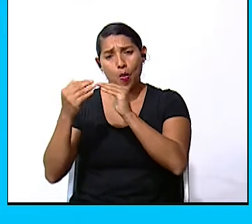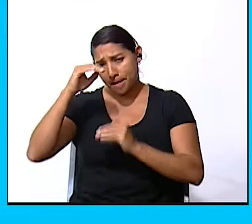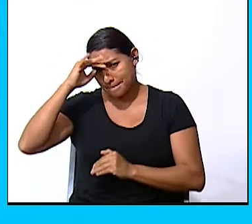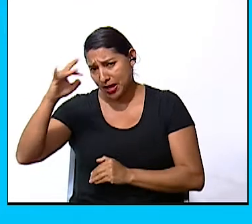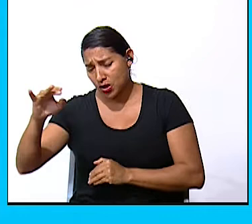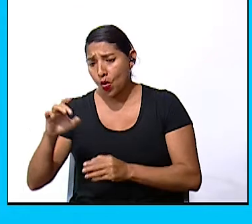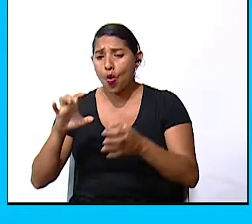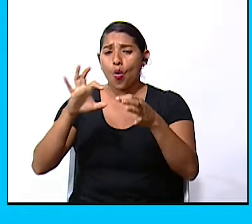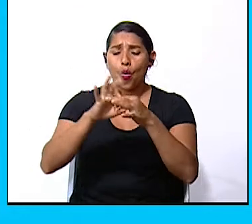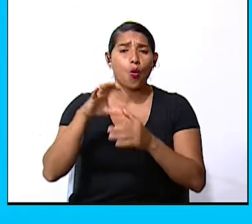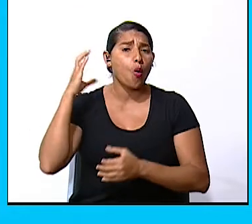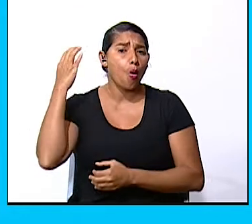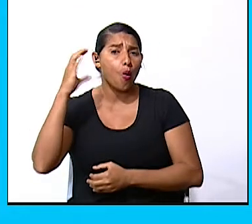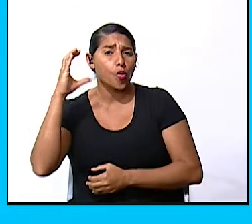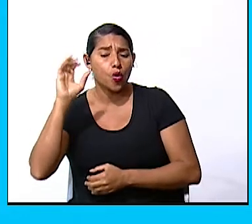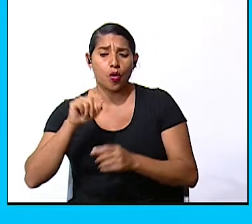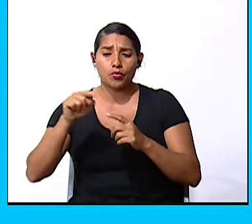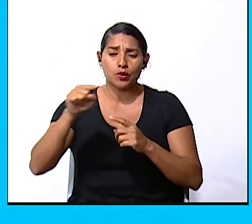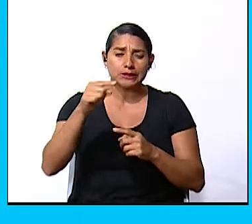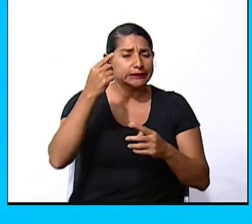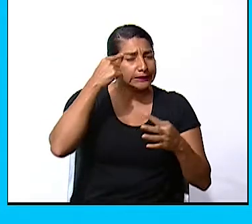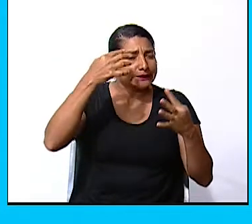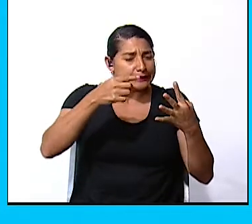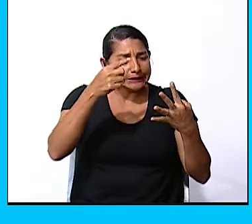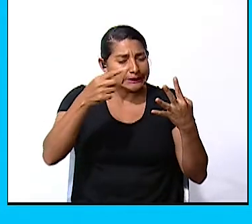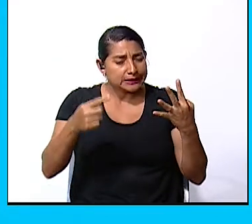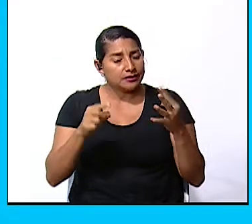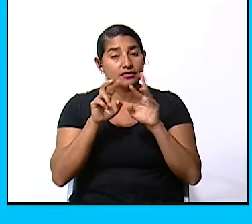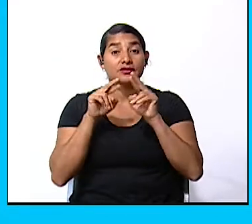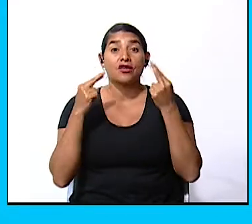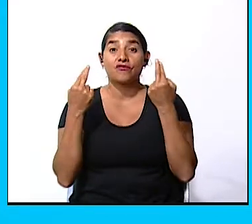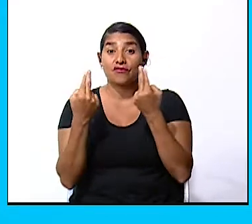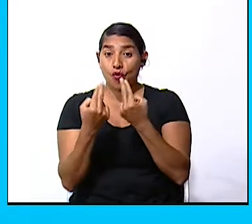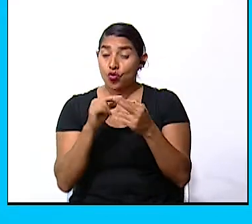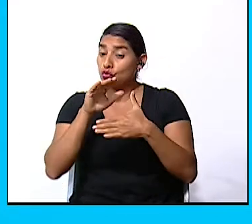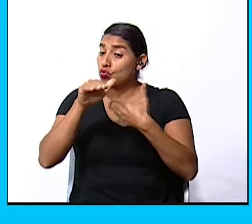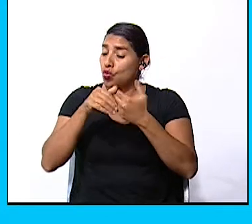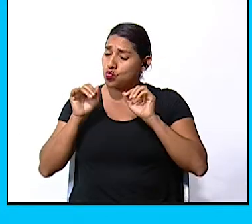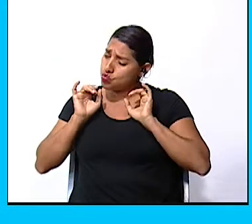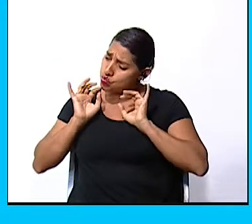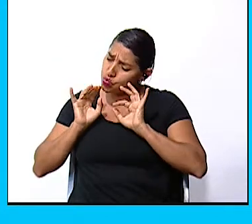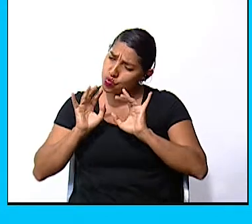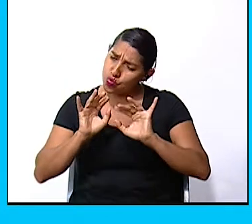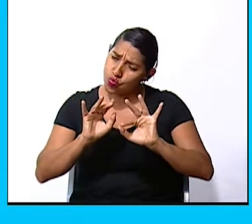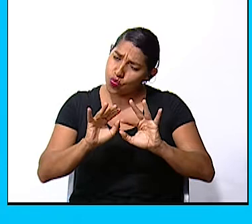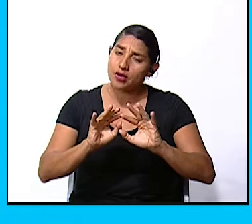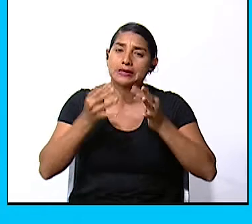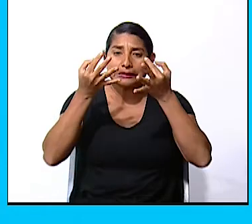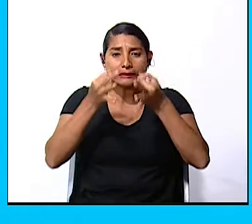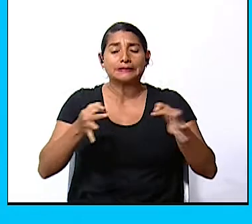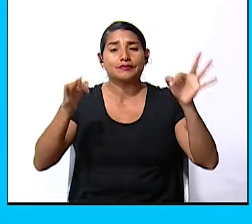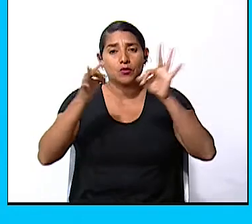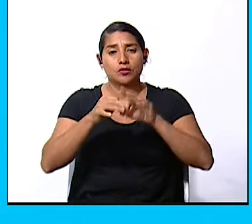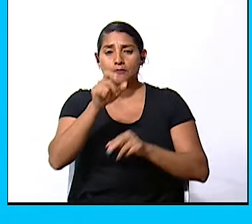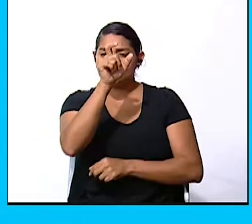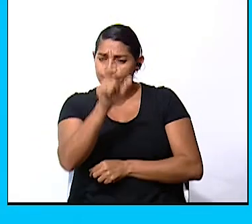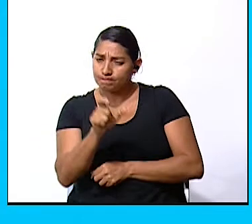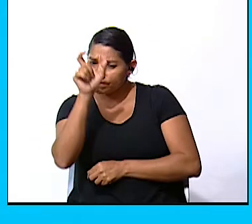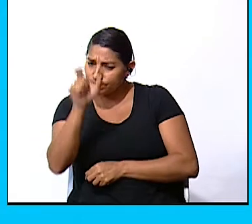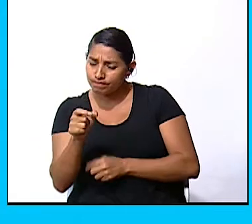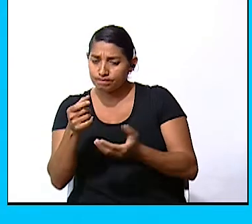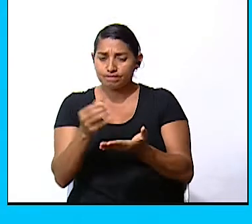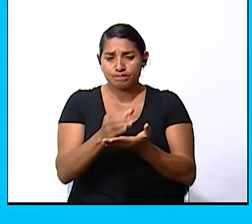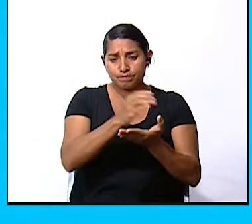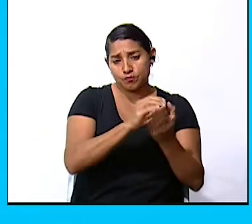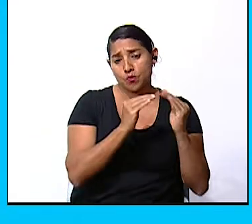México, unirse a Colombia, entre otros. La reunión donde se encontraban las personas más importantes de cada uno de